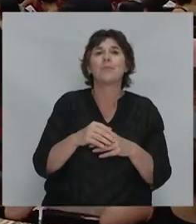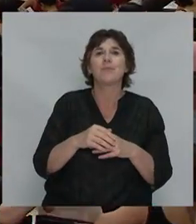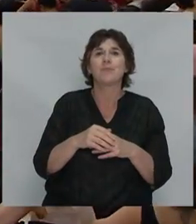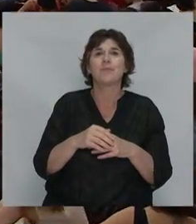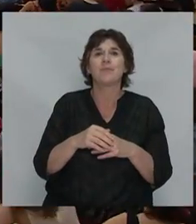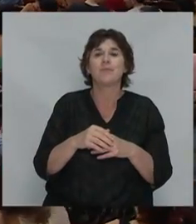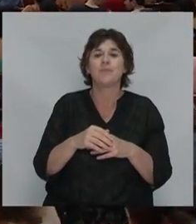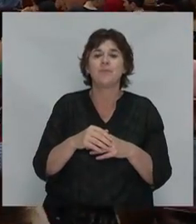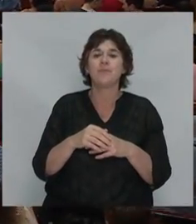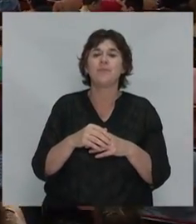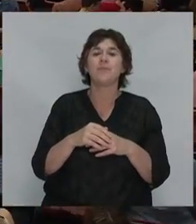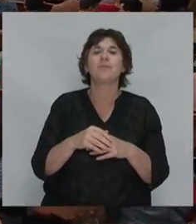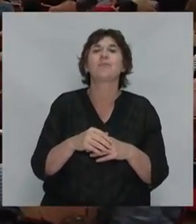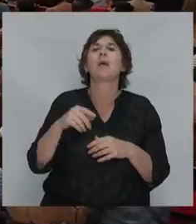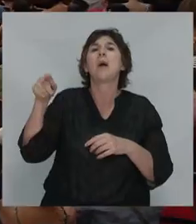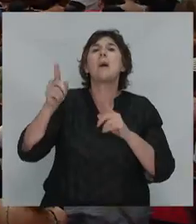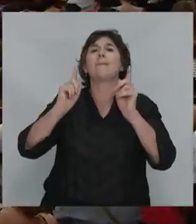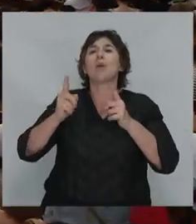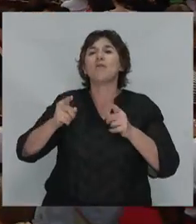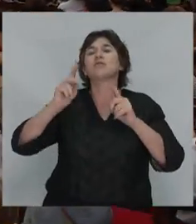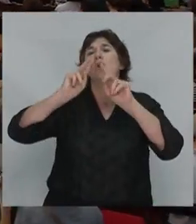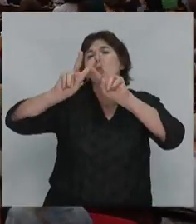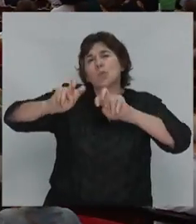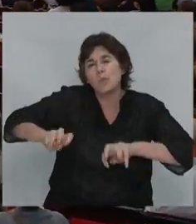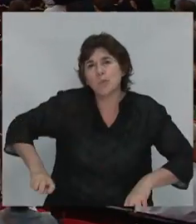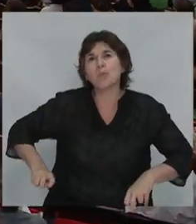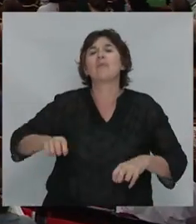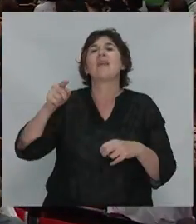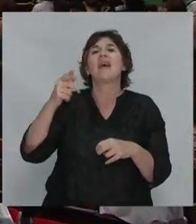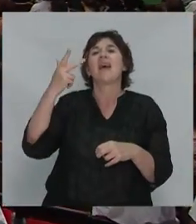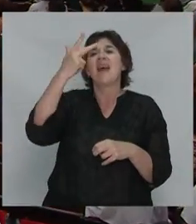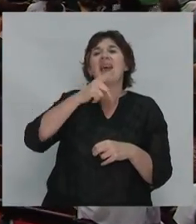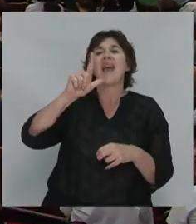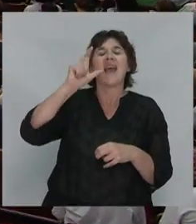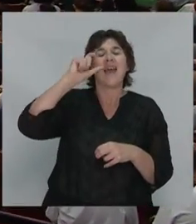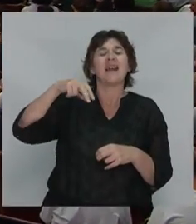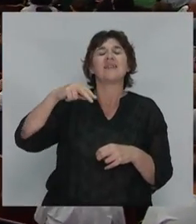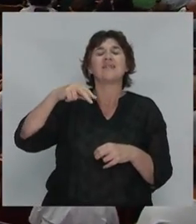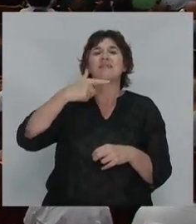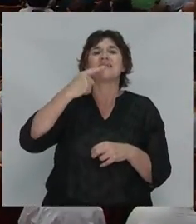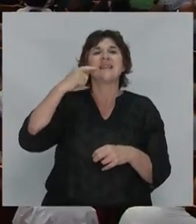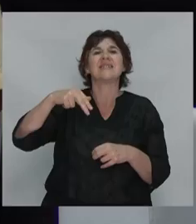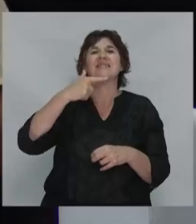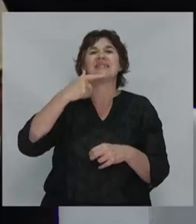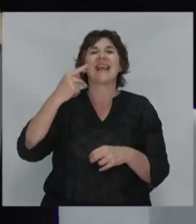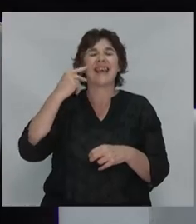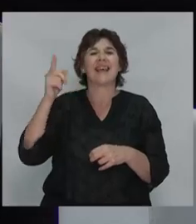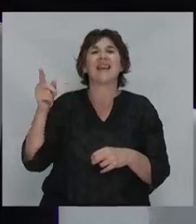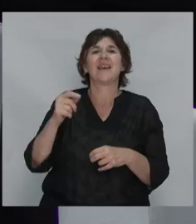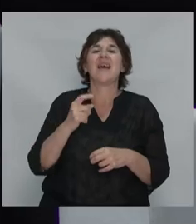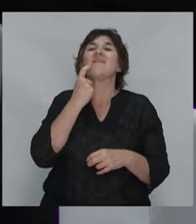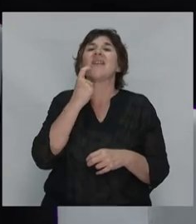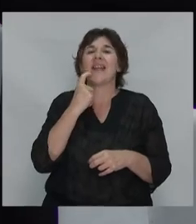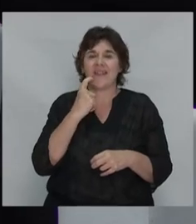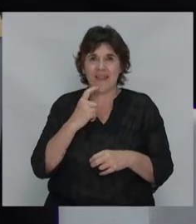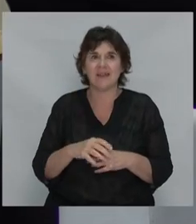paz casita profesor e investigador de la universidad de helsinski de finlandia te escuchamos bueno muchísimas